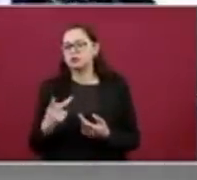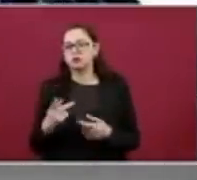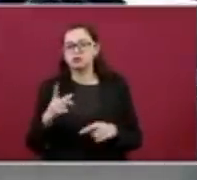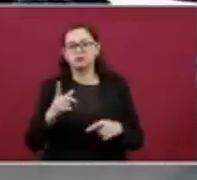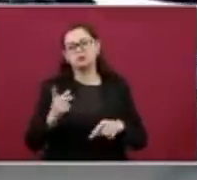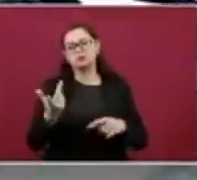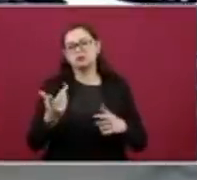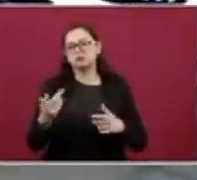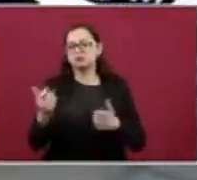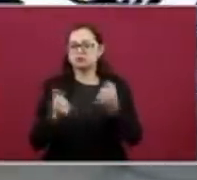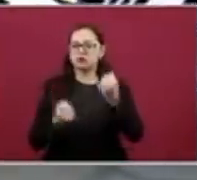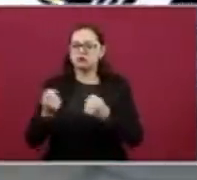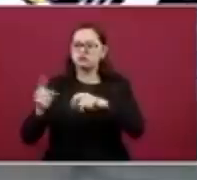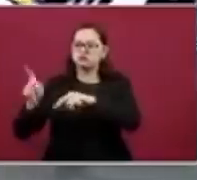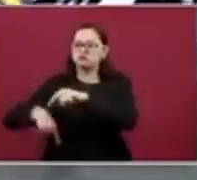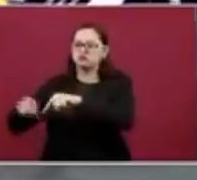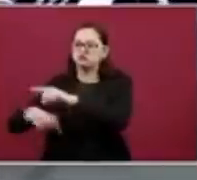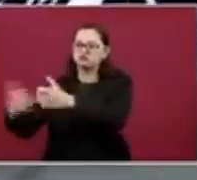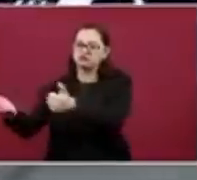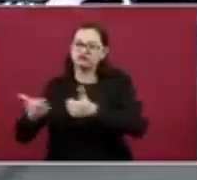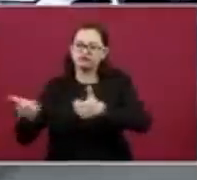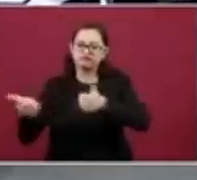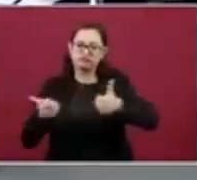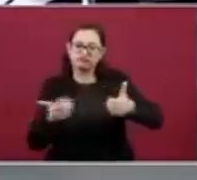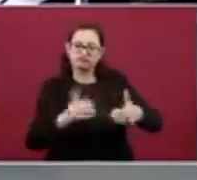por Hacienda.